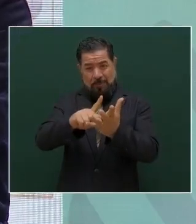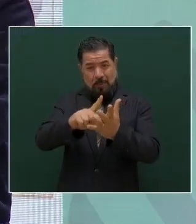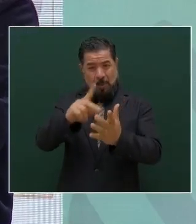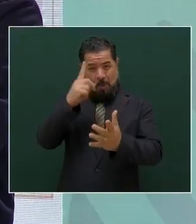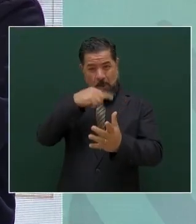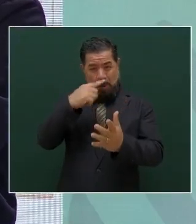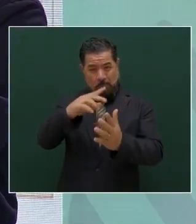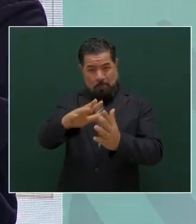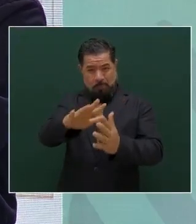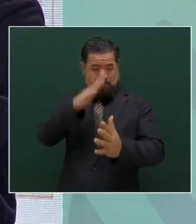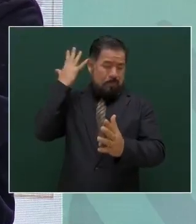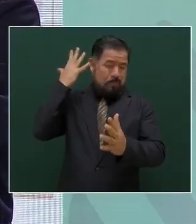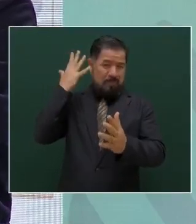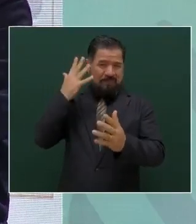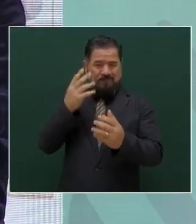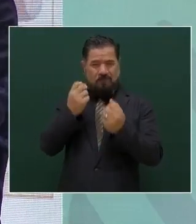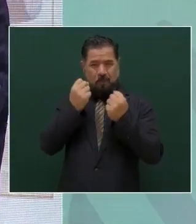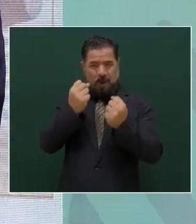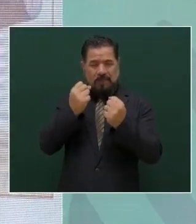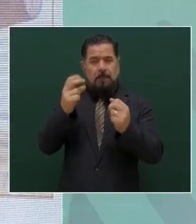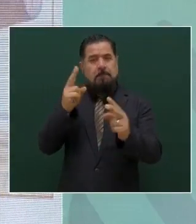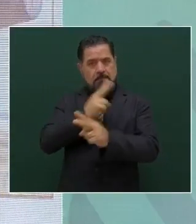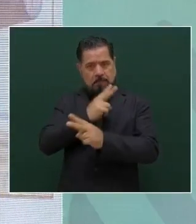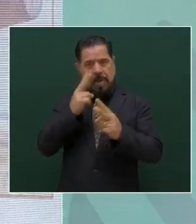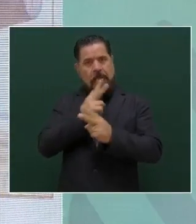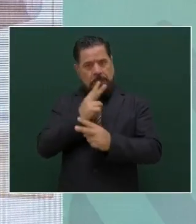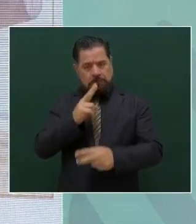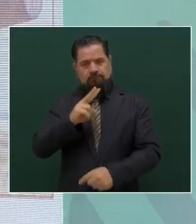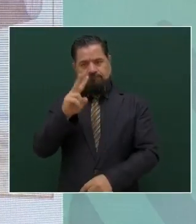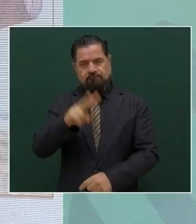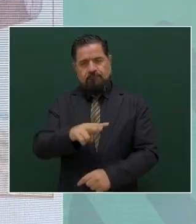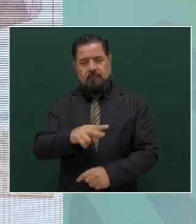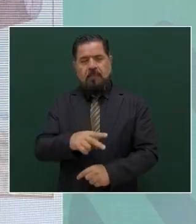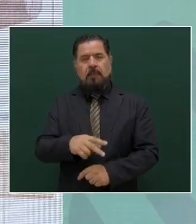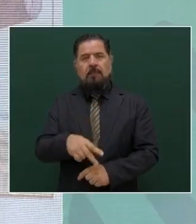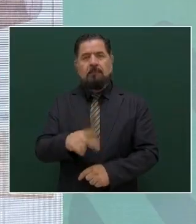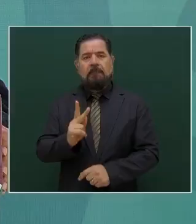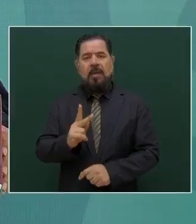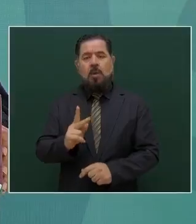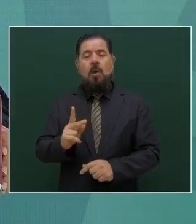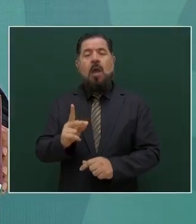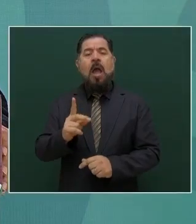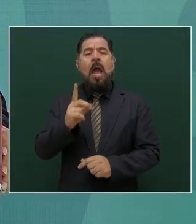el viento fuerte, no hubo mucha agua